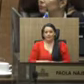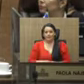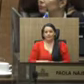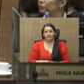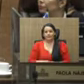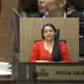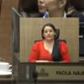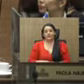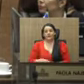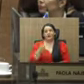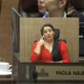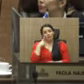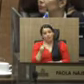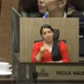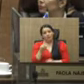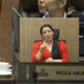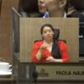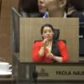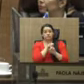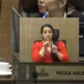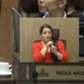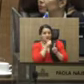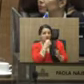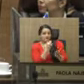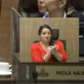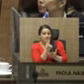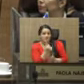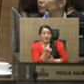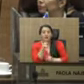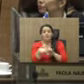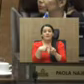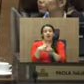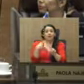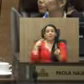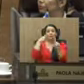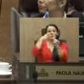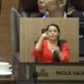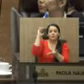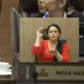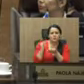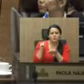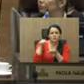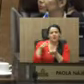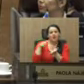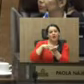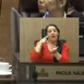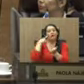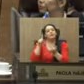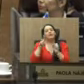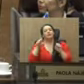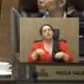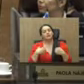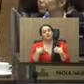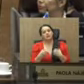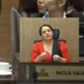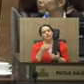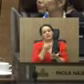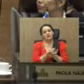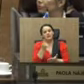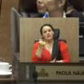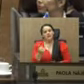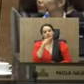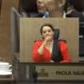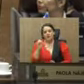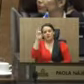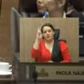las condiciones financieras y el objetivo de disminución de deuda, para sanear las finanzas de Costa Rica